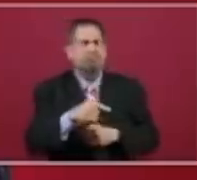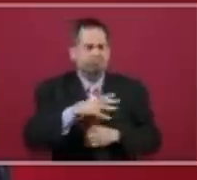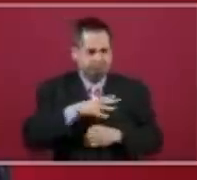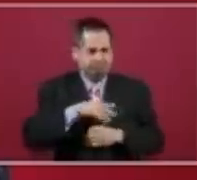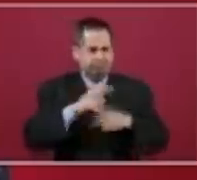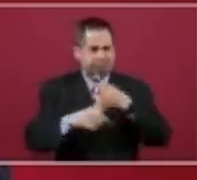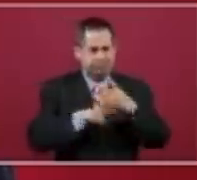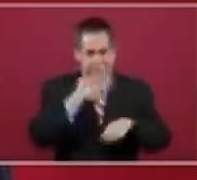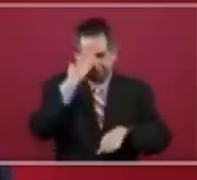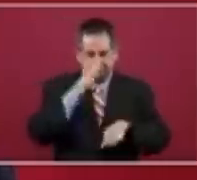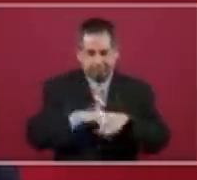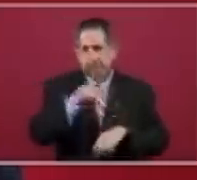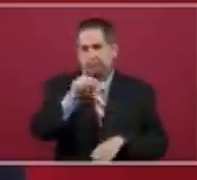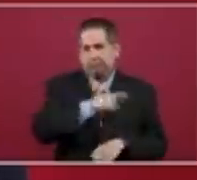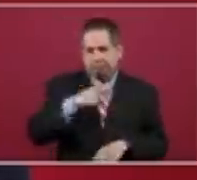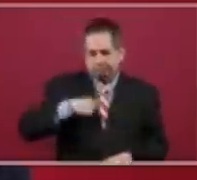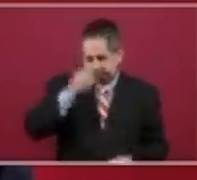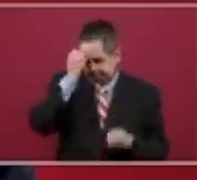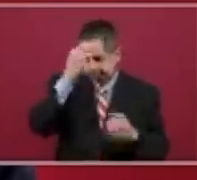para no olvidar